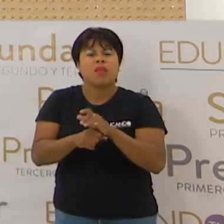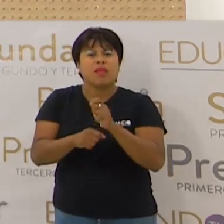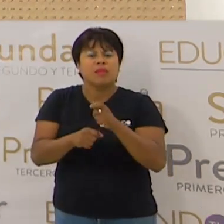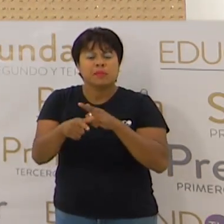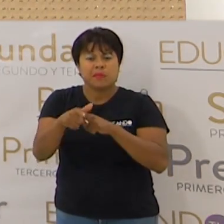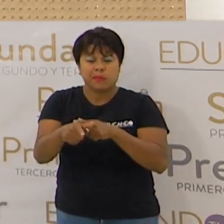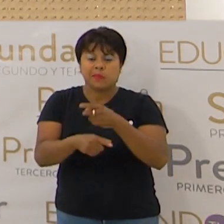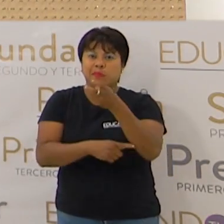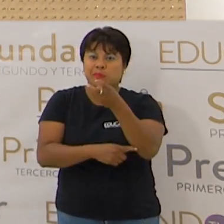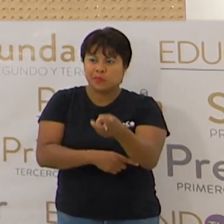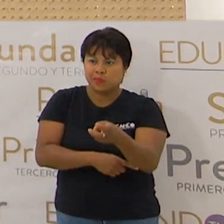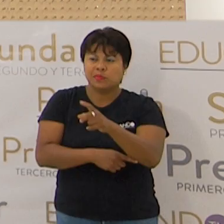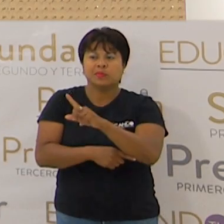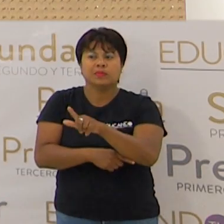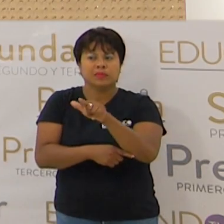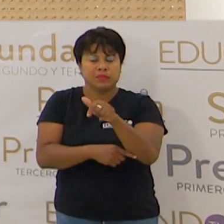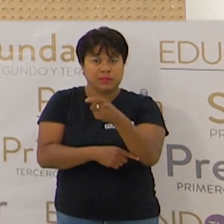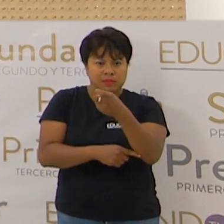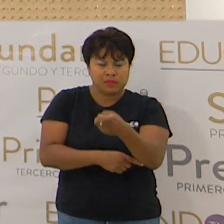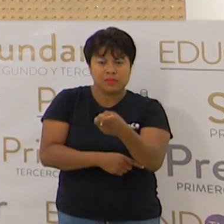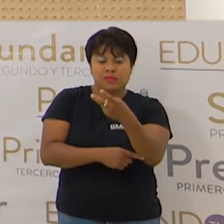consecutivo? Este y sigue